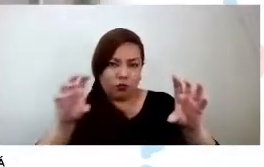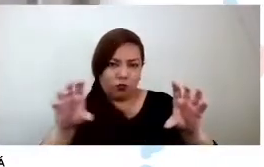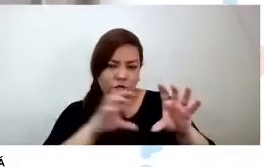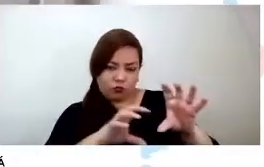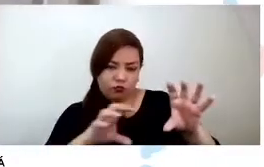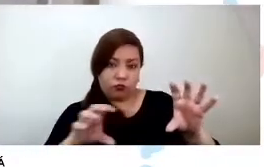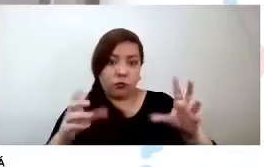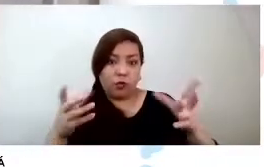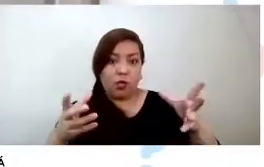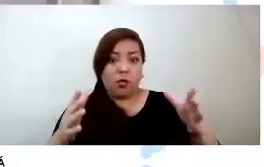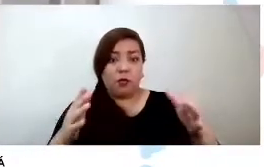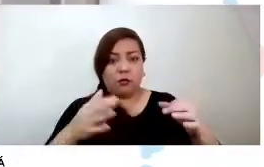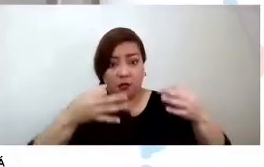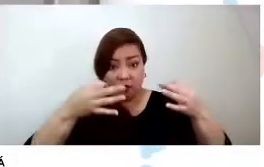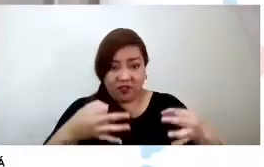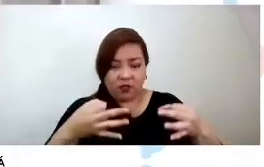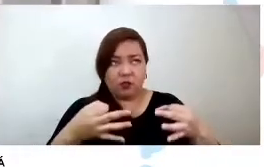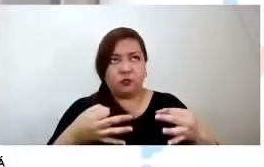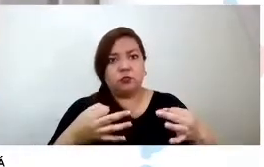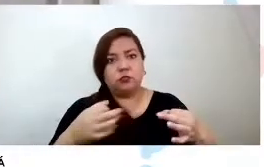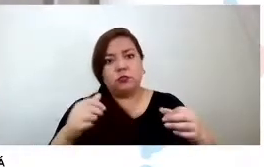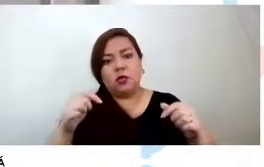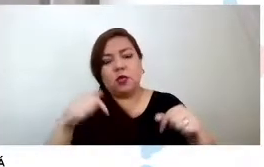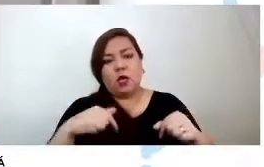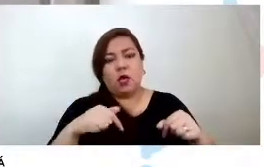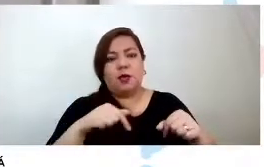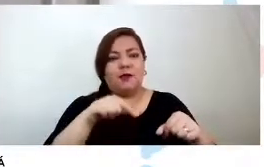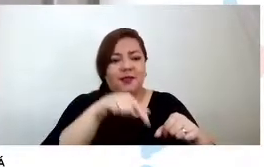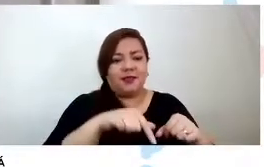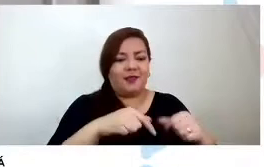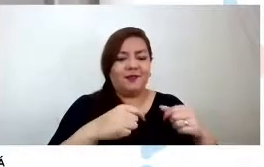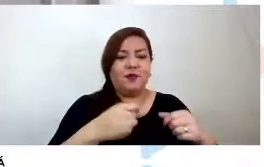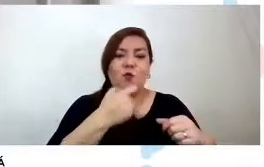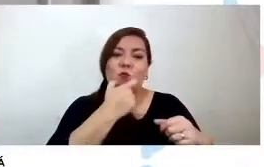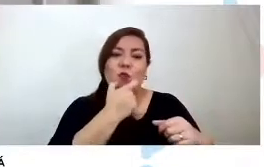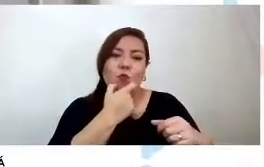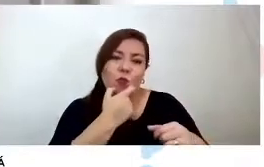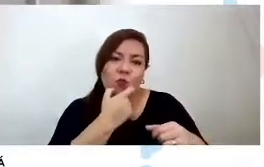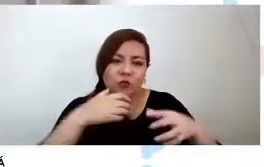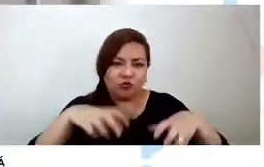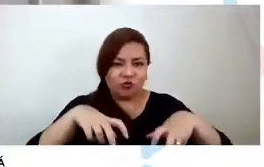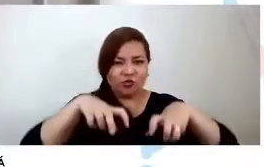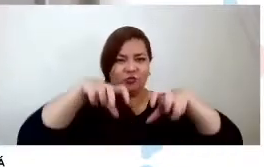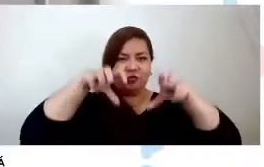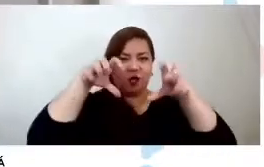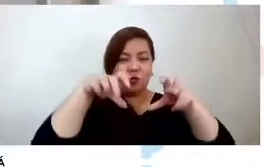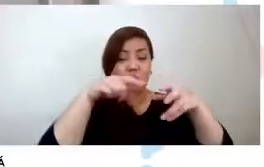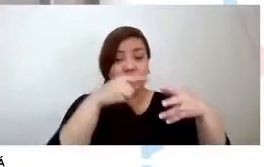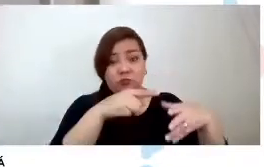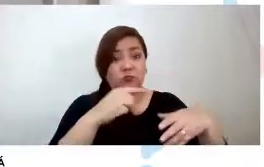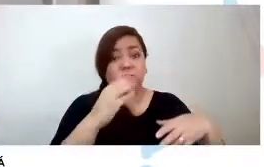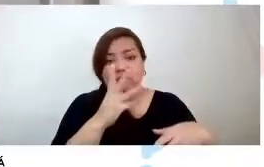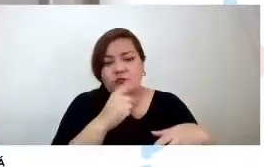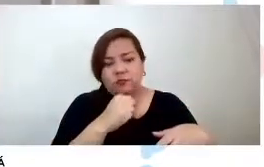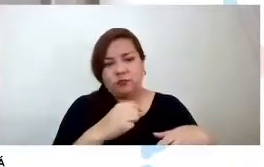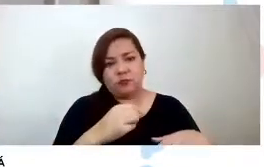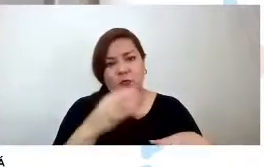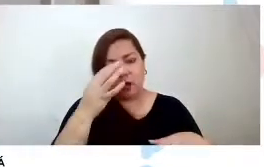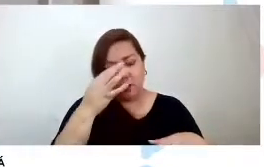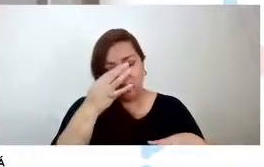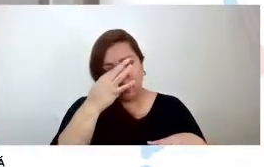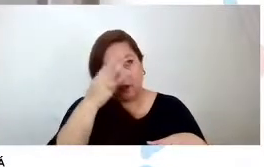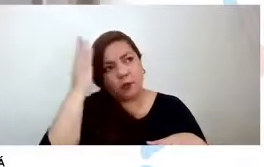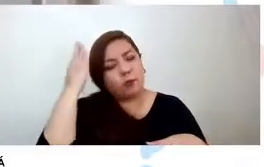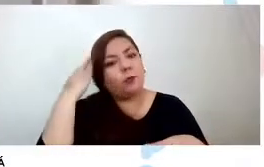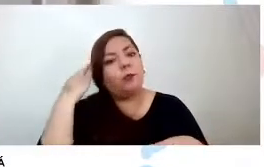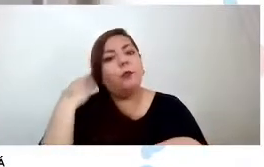ya bien definidas, son esqueletos de dinosaurios, restos fósiles de dinosaurios, pero sin embargo tenemos especímenes